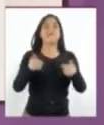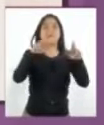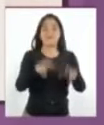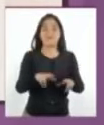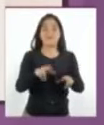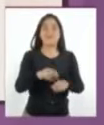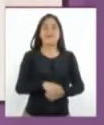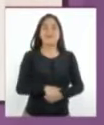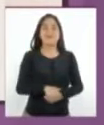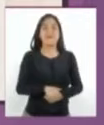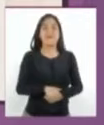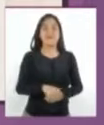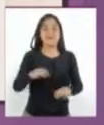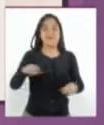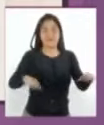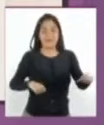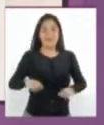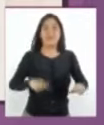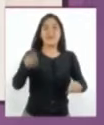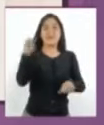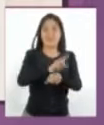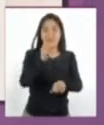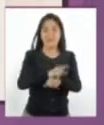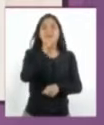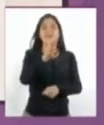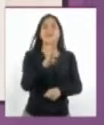de esos grupos? Argumenta tu respuesta.